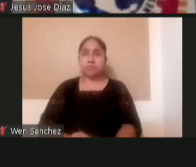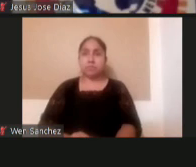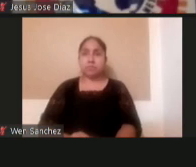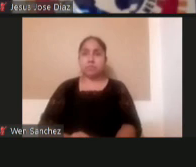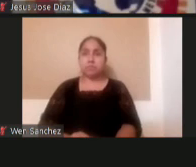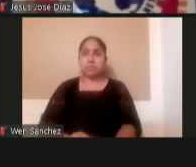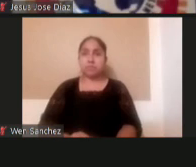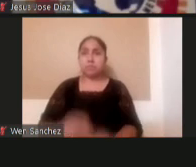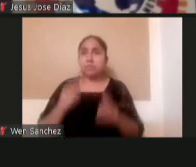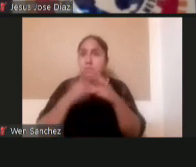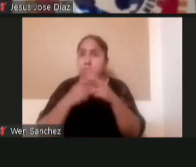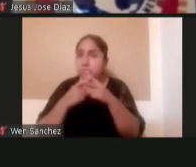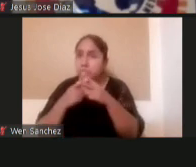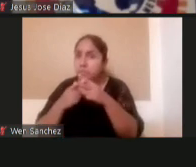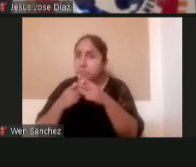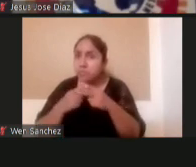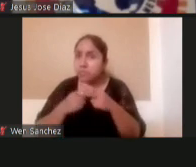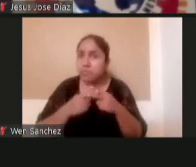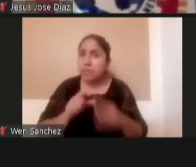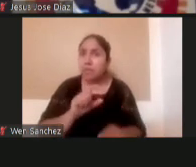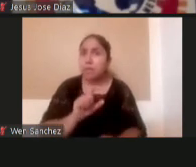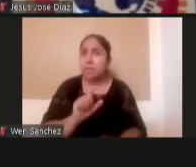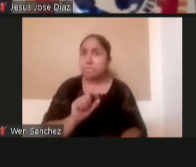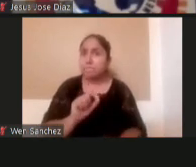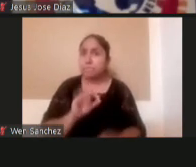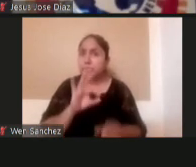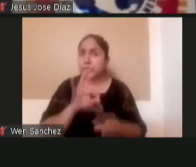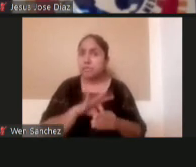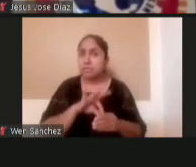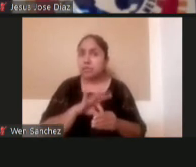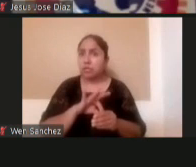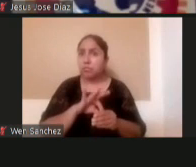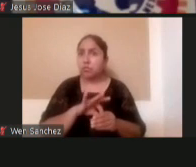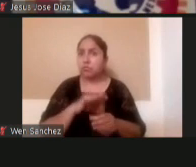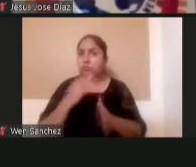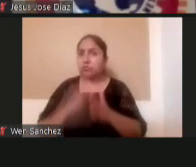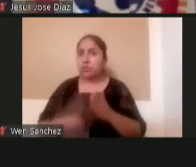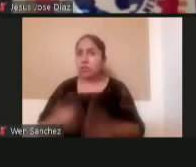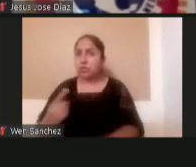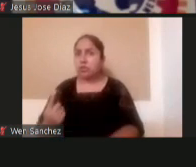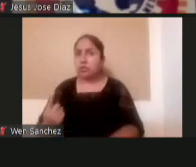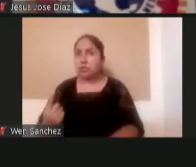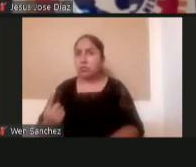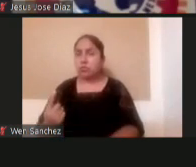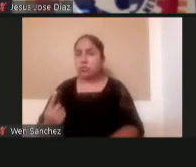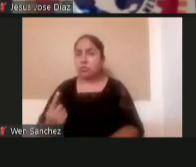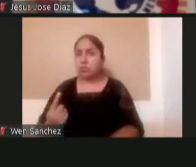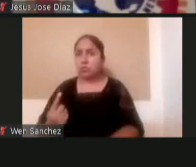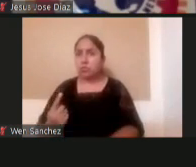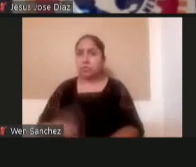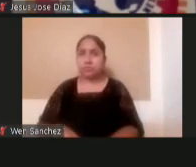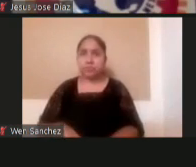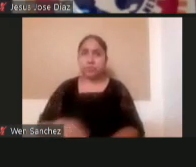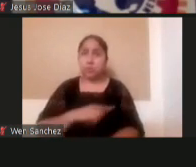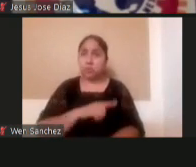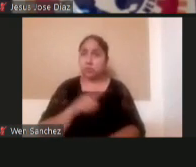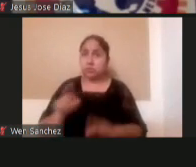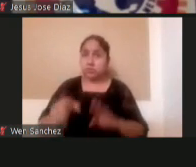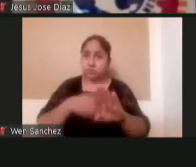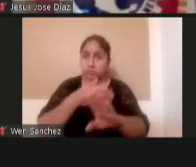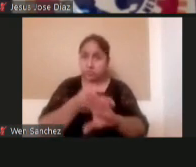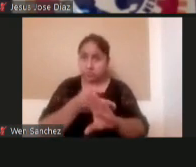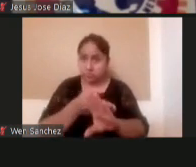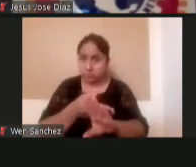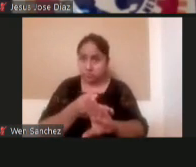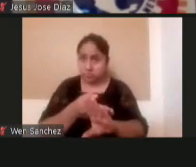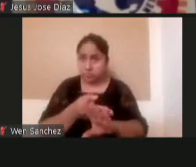Contamos con 20 votos a favor. De los presentes, falta uno. Quien esté en contra, a favor de manifestarlo, levantando su